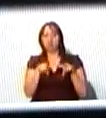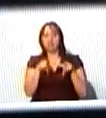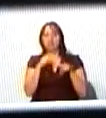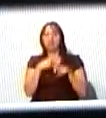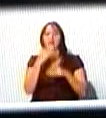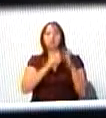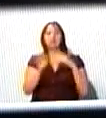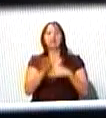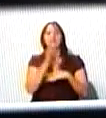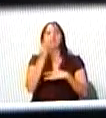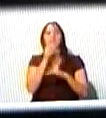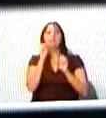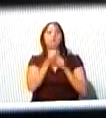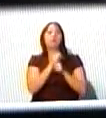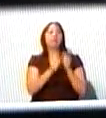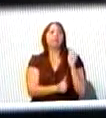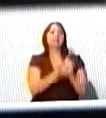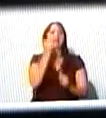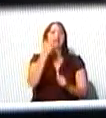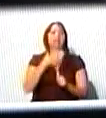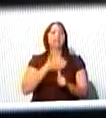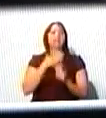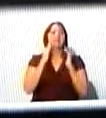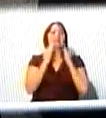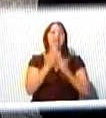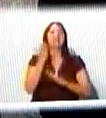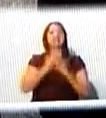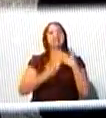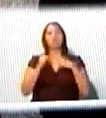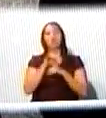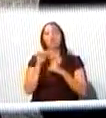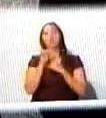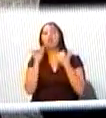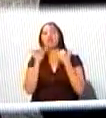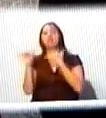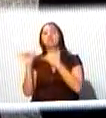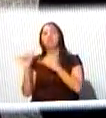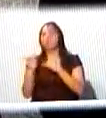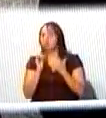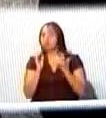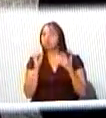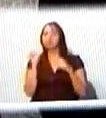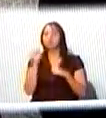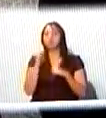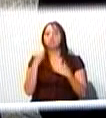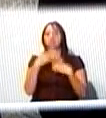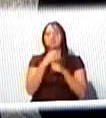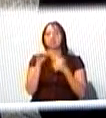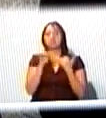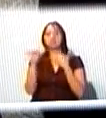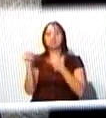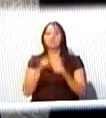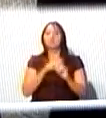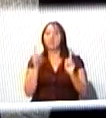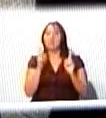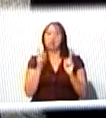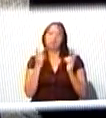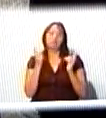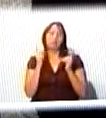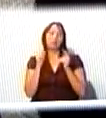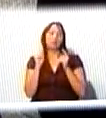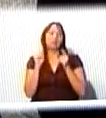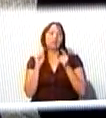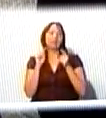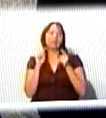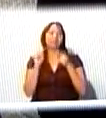poderme ganar a mí en diciembre era haciéndome un escándalo. Y lo intentaron y lo hicieron el escándalo, pero yo creo que se les devolvió el